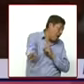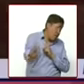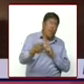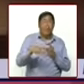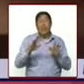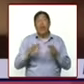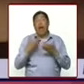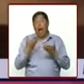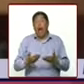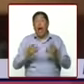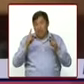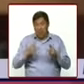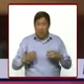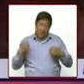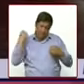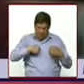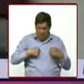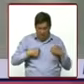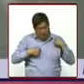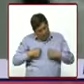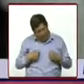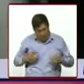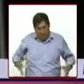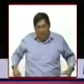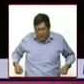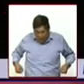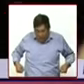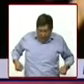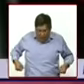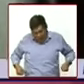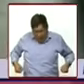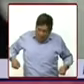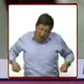sí... Ellas están cargando los baldes, los bidones, están yendo